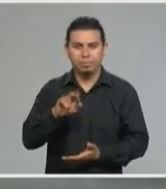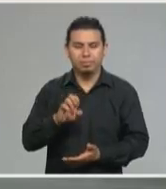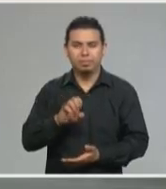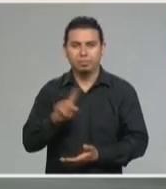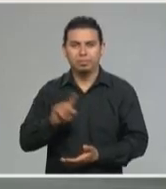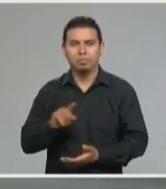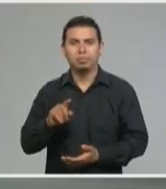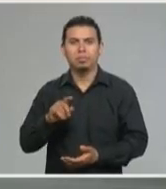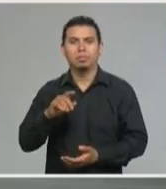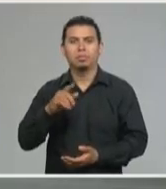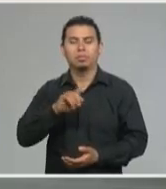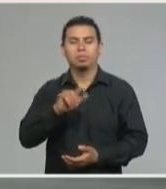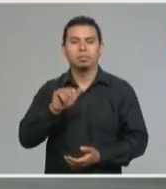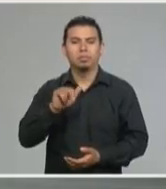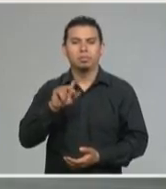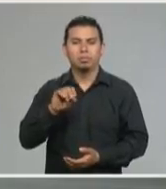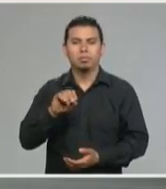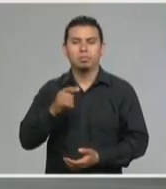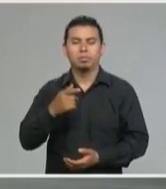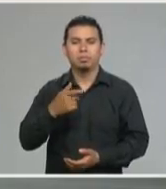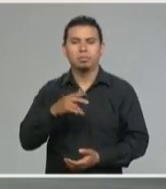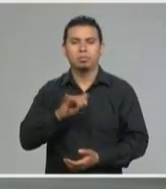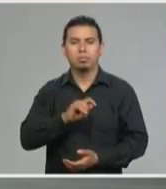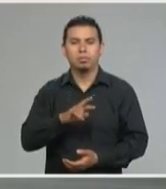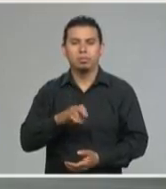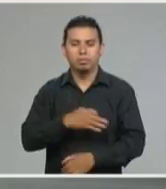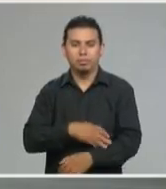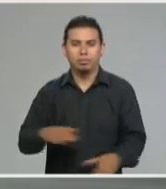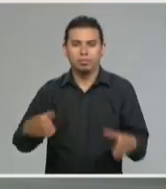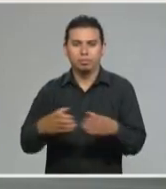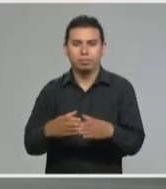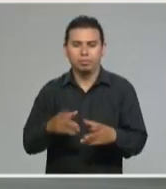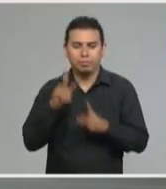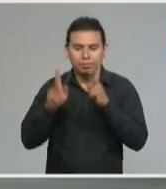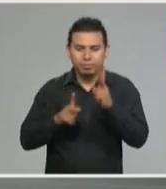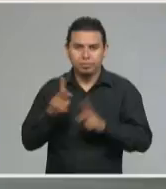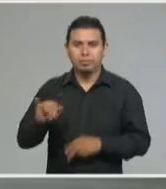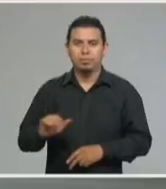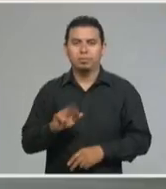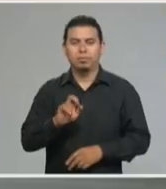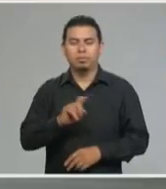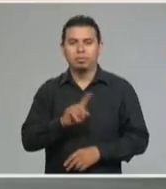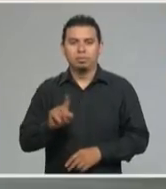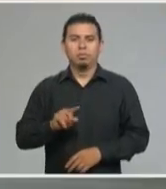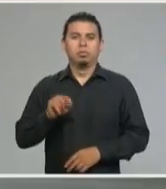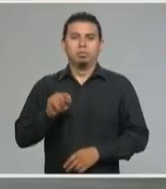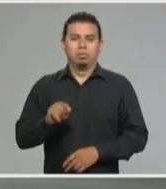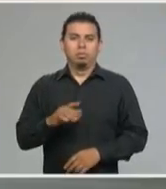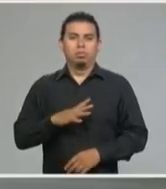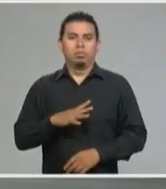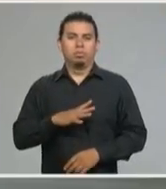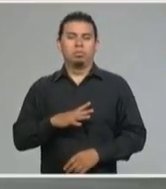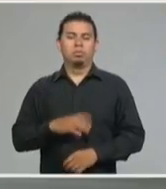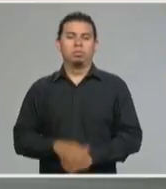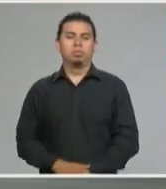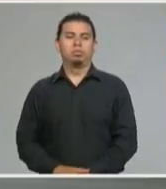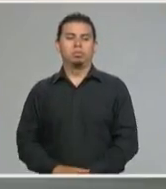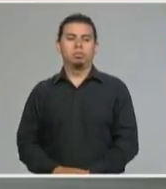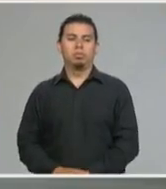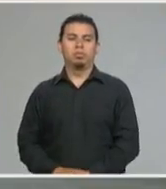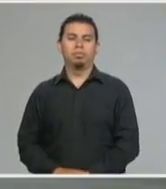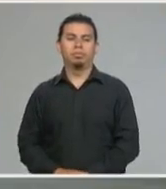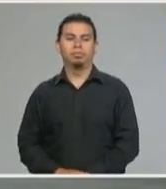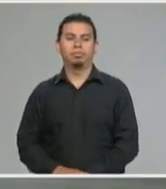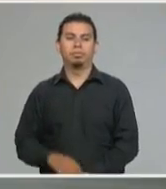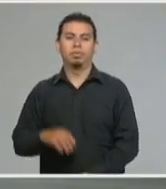familia Alvarado Gutiérrez. La familia se reúne para vernos. Muchas gracias. Juárez Casas, iniciando la semana, una semana más. Gracias